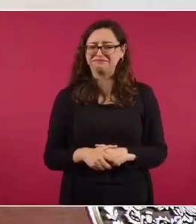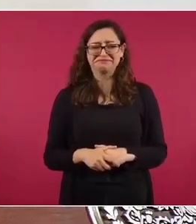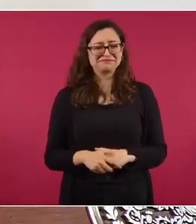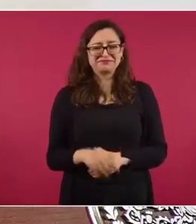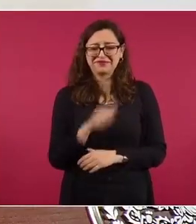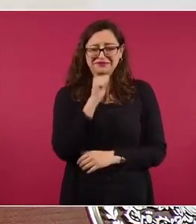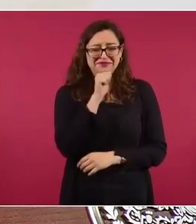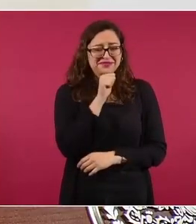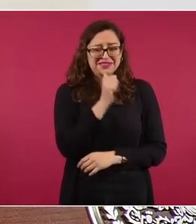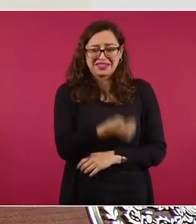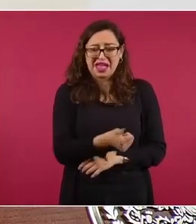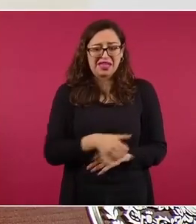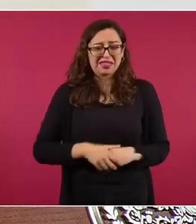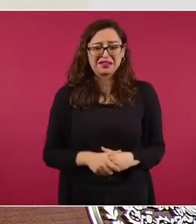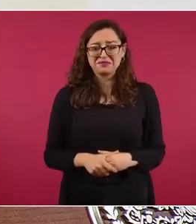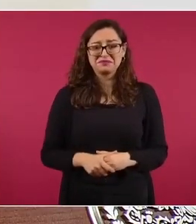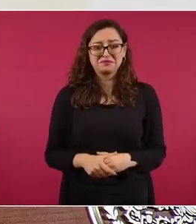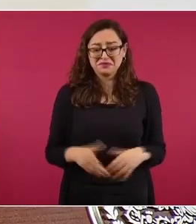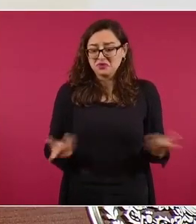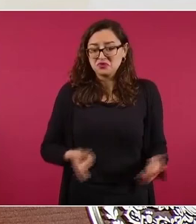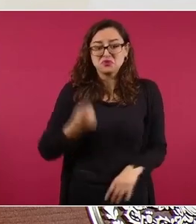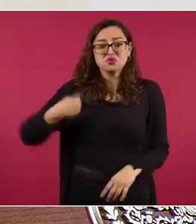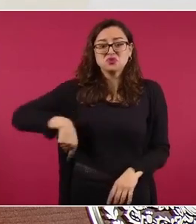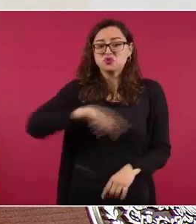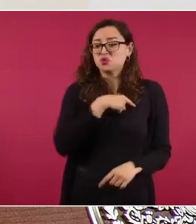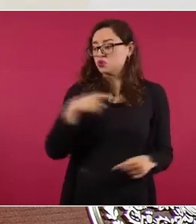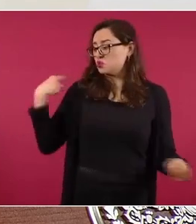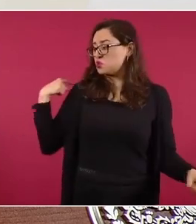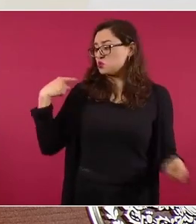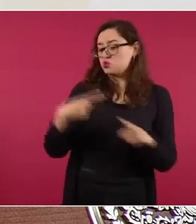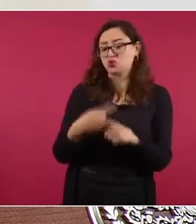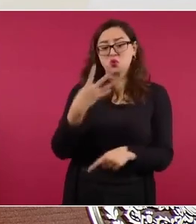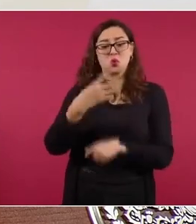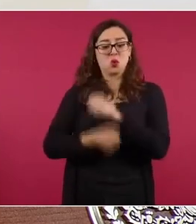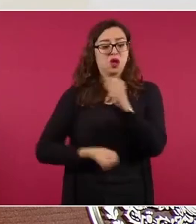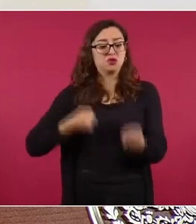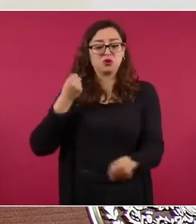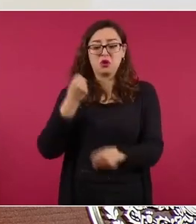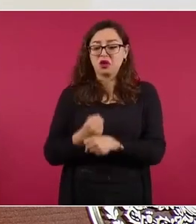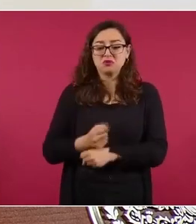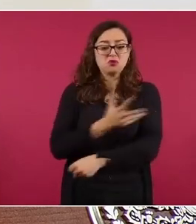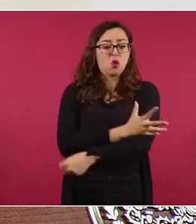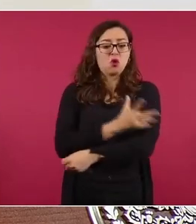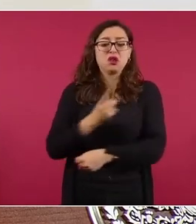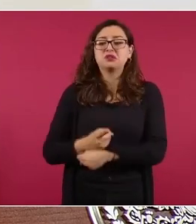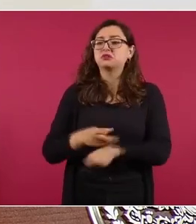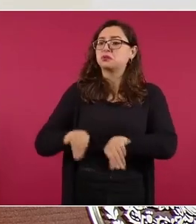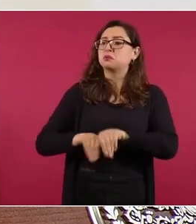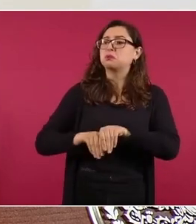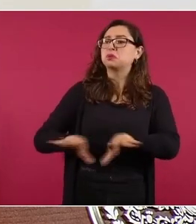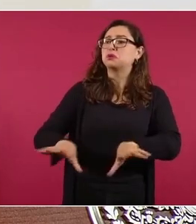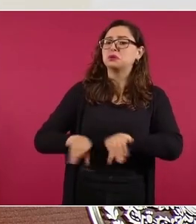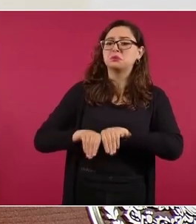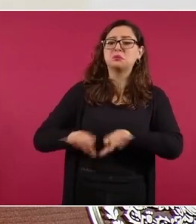si se actúa con transparencia, que es la regla de oro de la democracia,